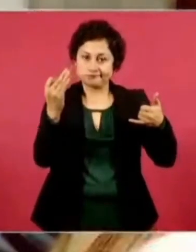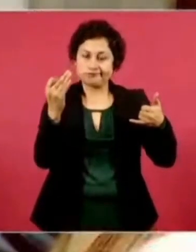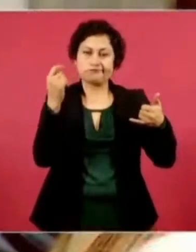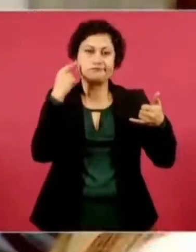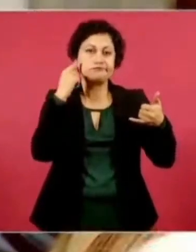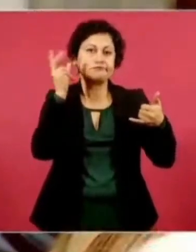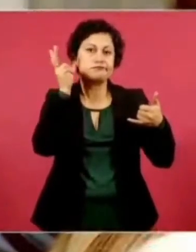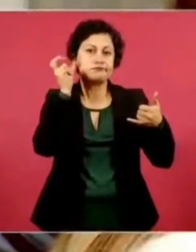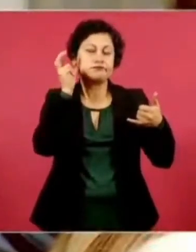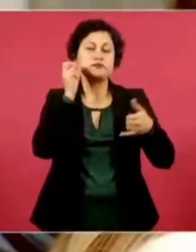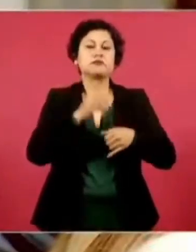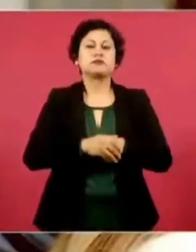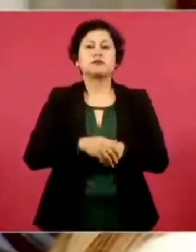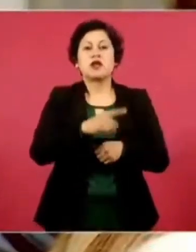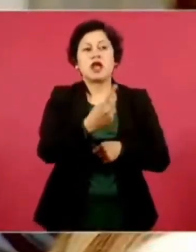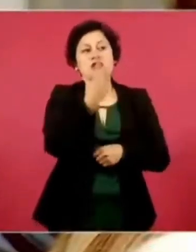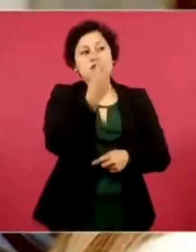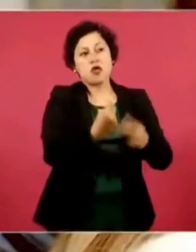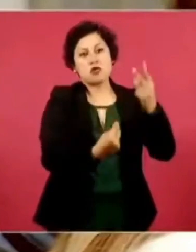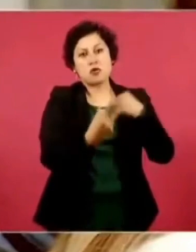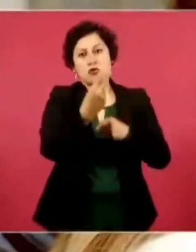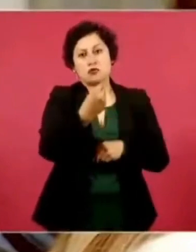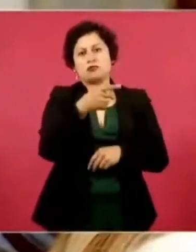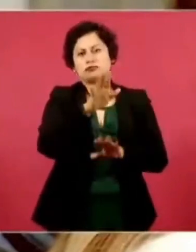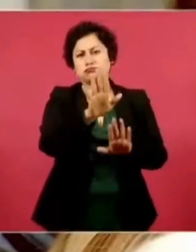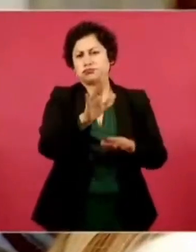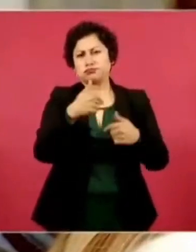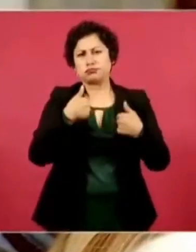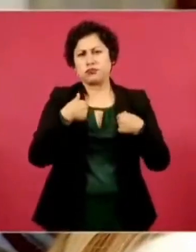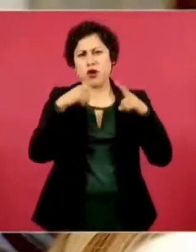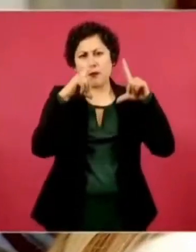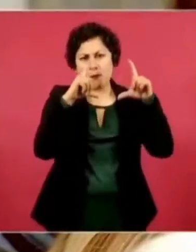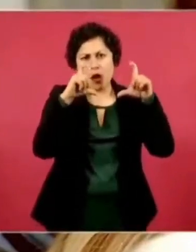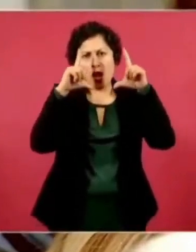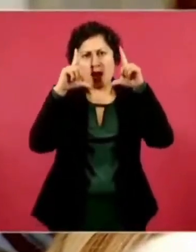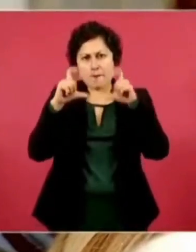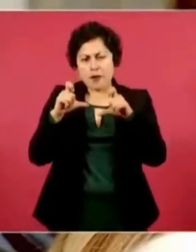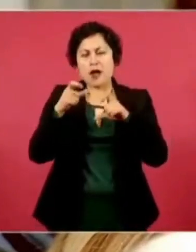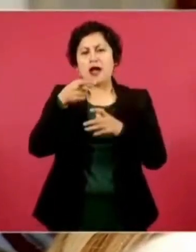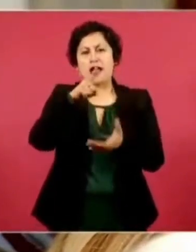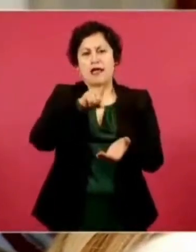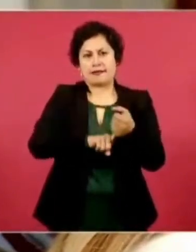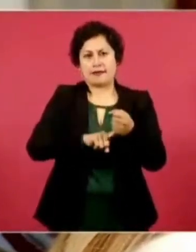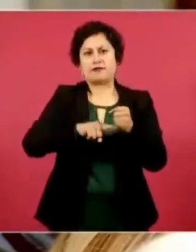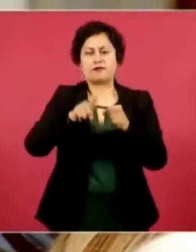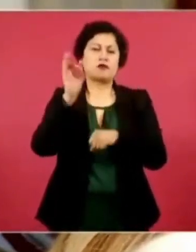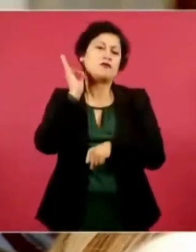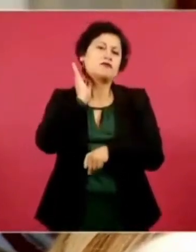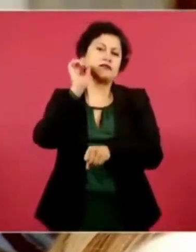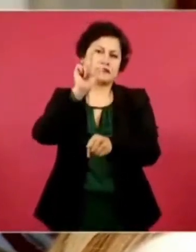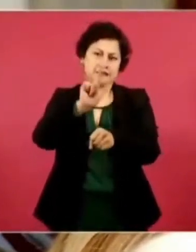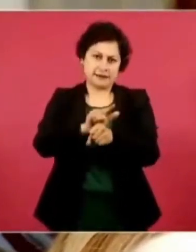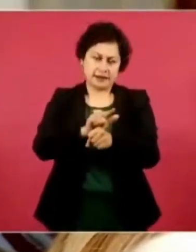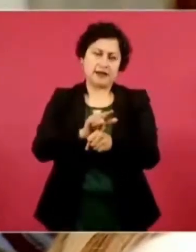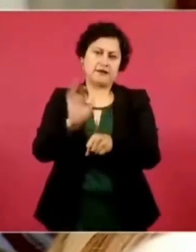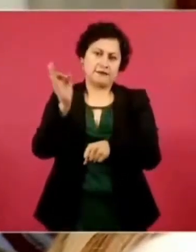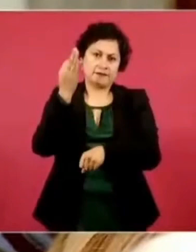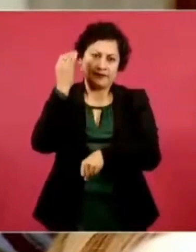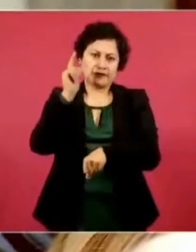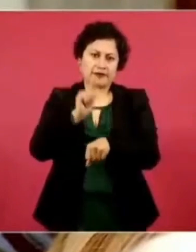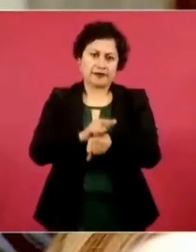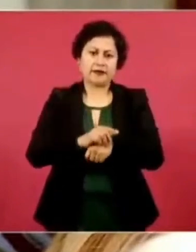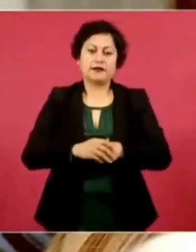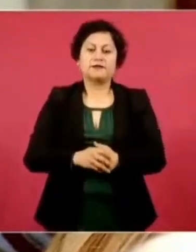identificaron, pero ya tengo las fotografías de estos 2 elementos de la Fiscalía General de la República. De ahí sale una señorita, nos cerraron